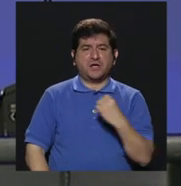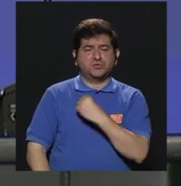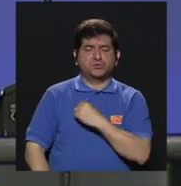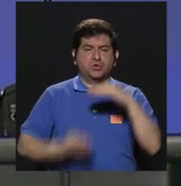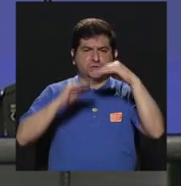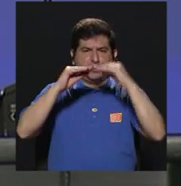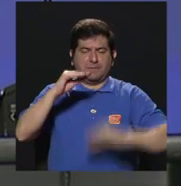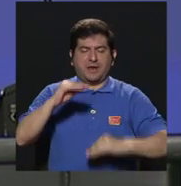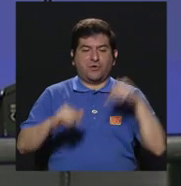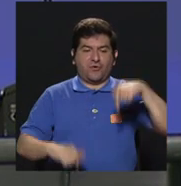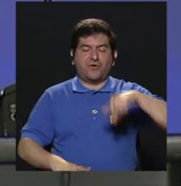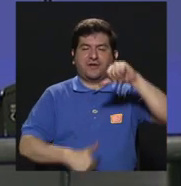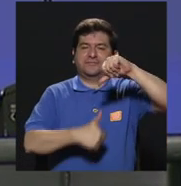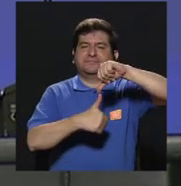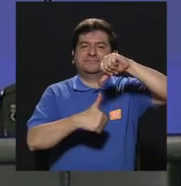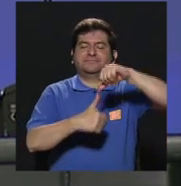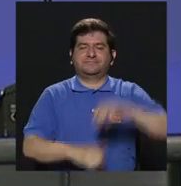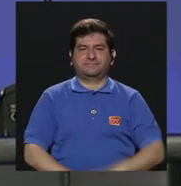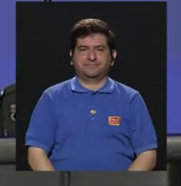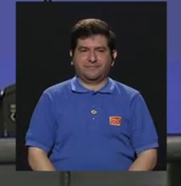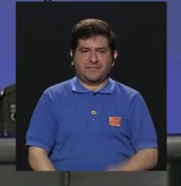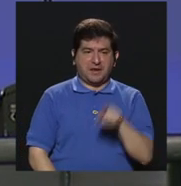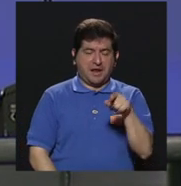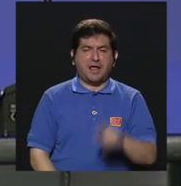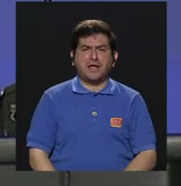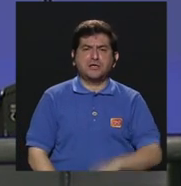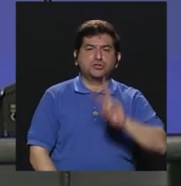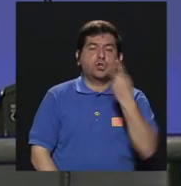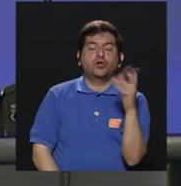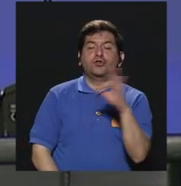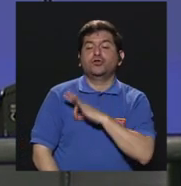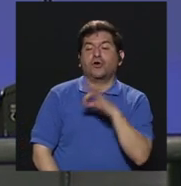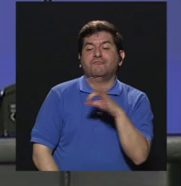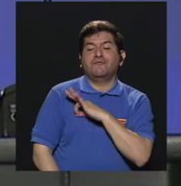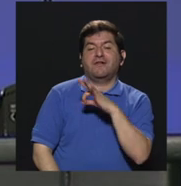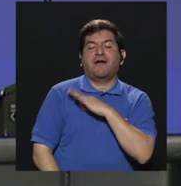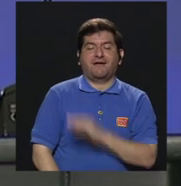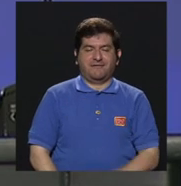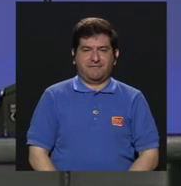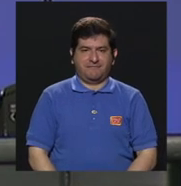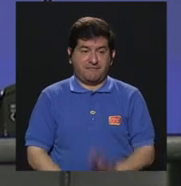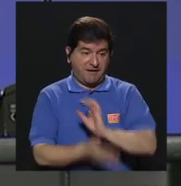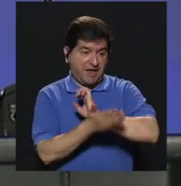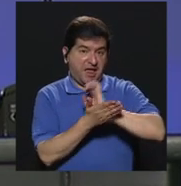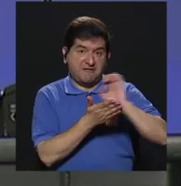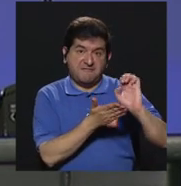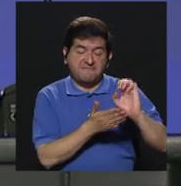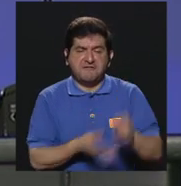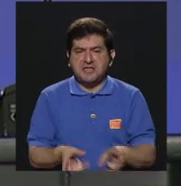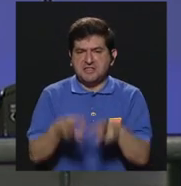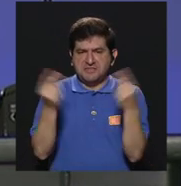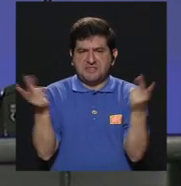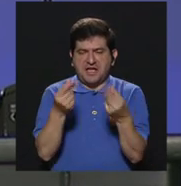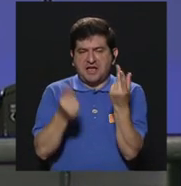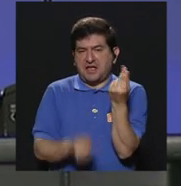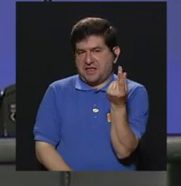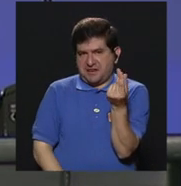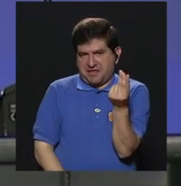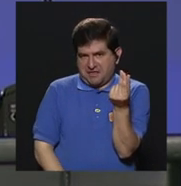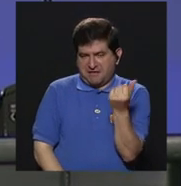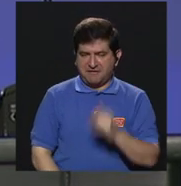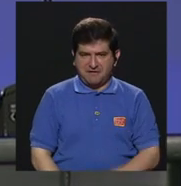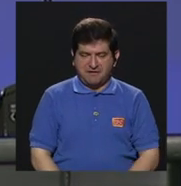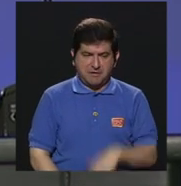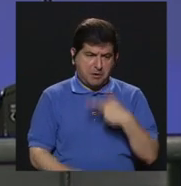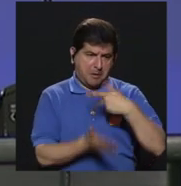de Centroamérica, lo cual les rinde un doble beneficio, porque evitan gastar dinero efectivo